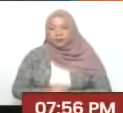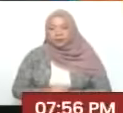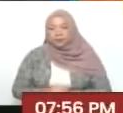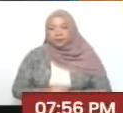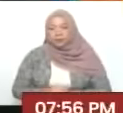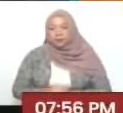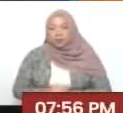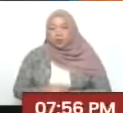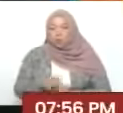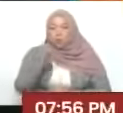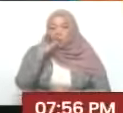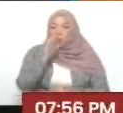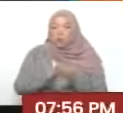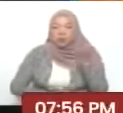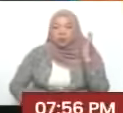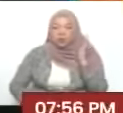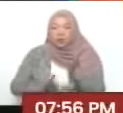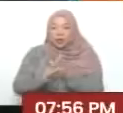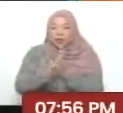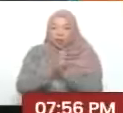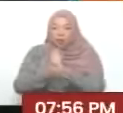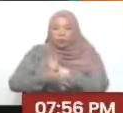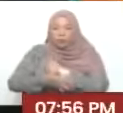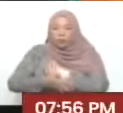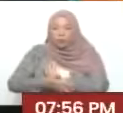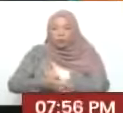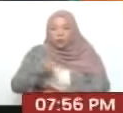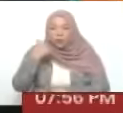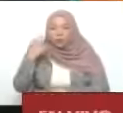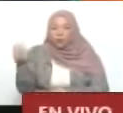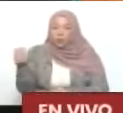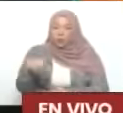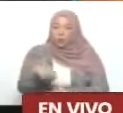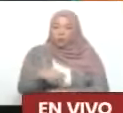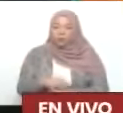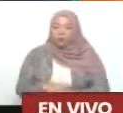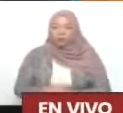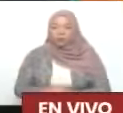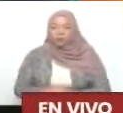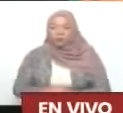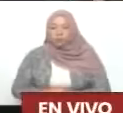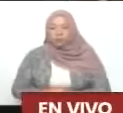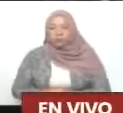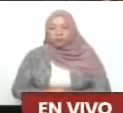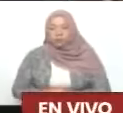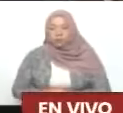Fondo blanco. ¿Qué más traes por ahí, Juan Carlos? Traigo